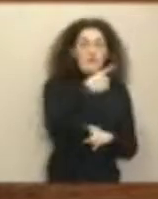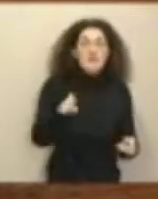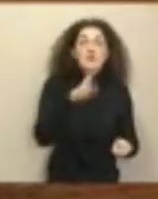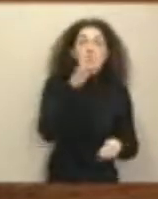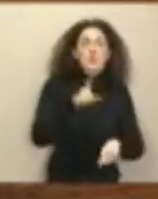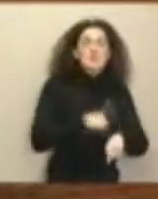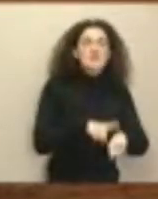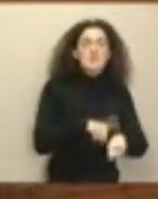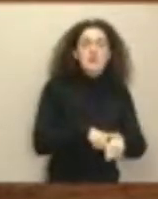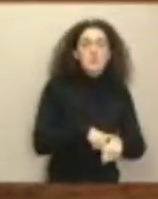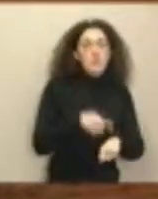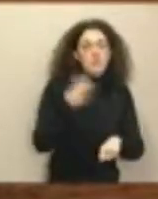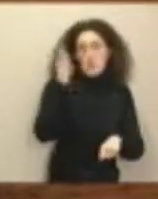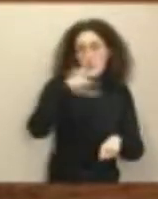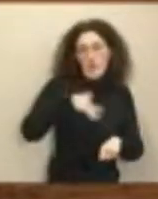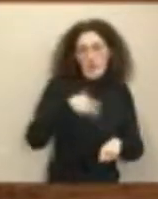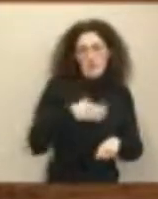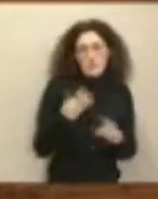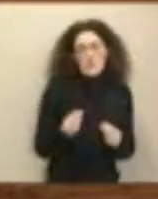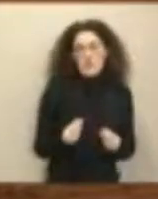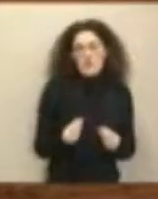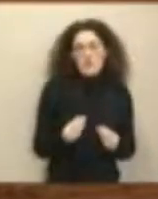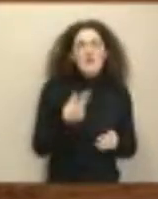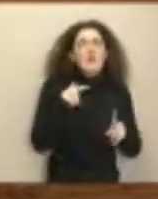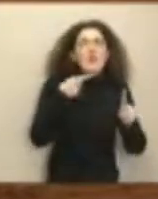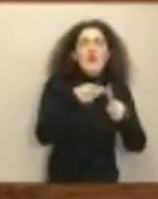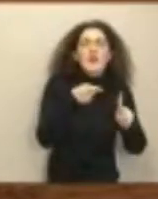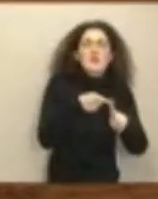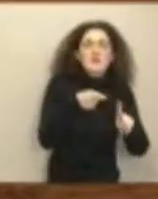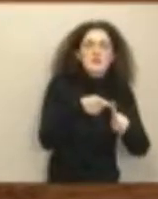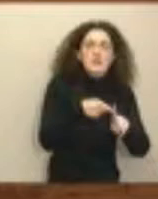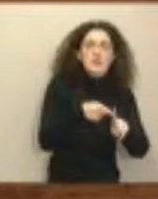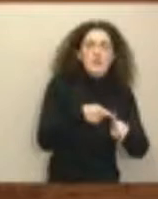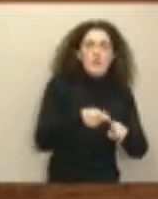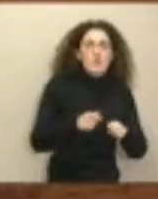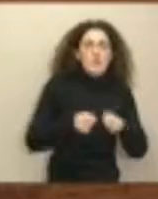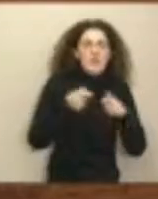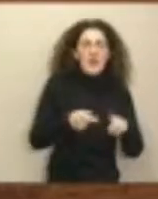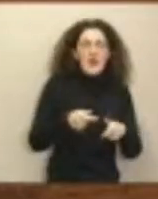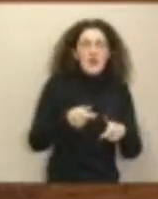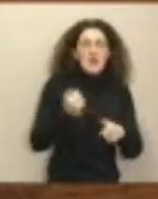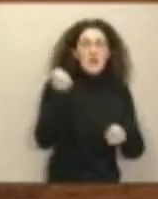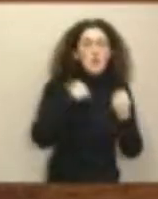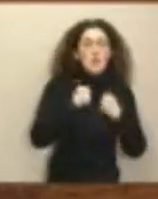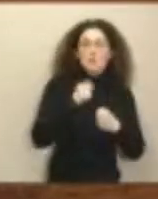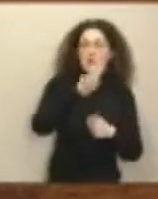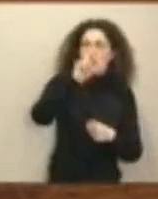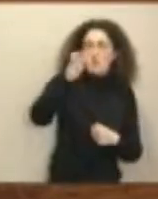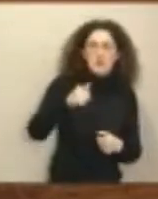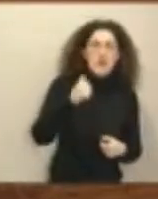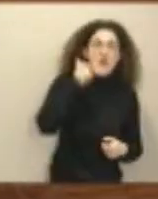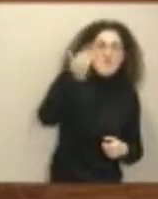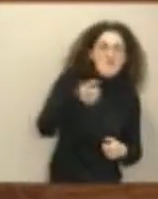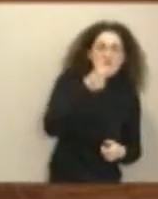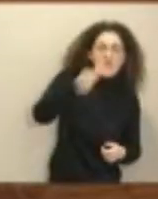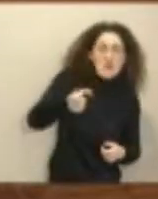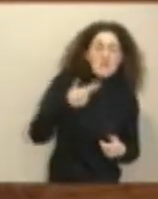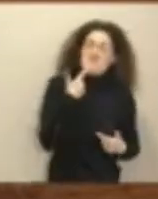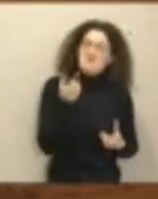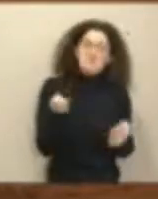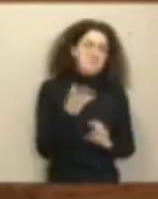demasiado tiempo y tampoco es la finalidad de afear la conducta a nadie. En